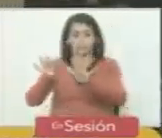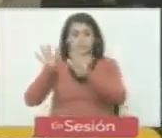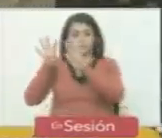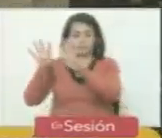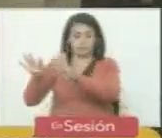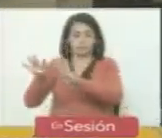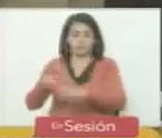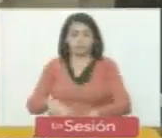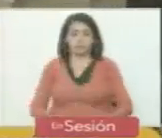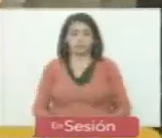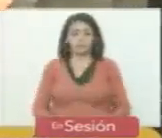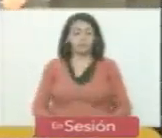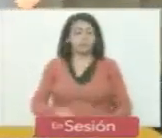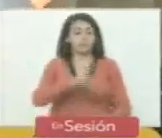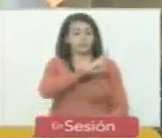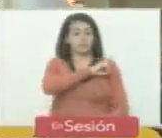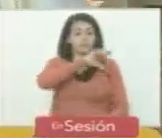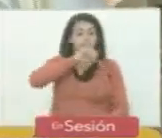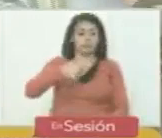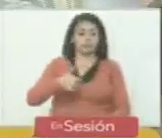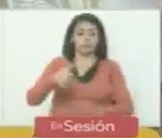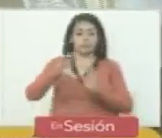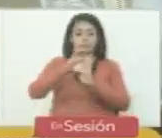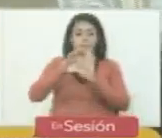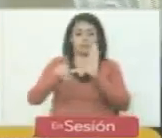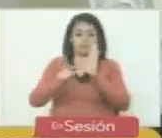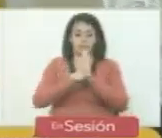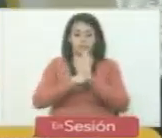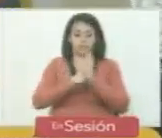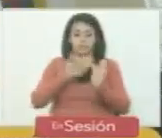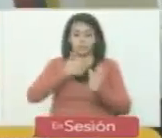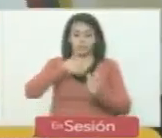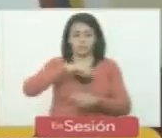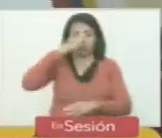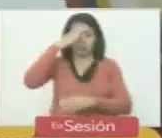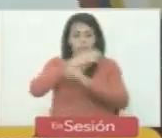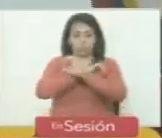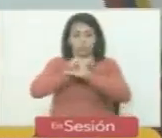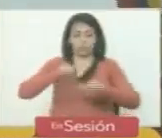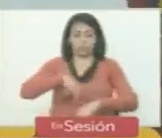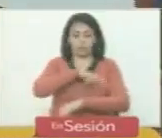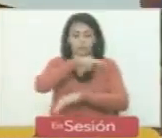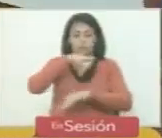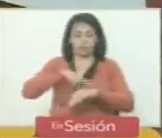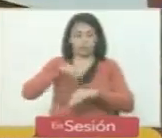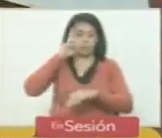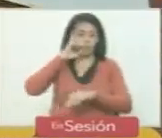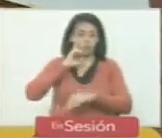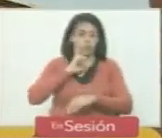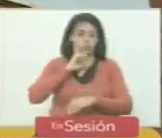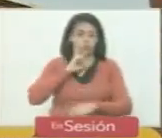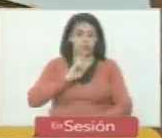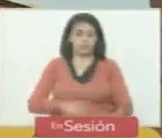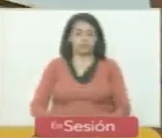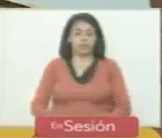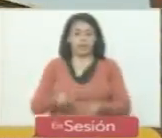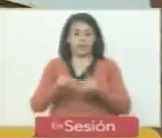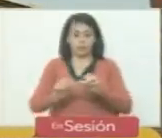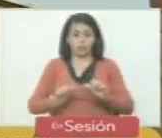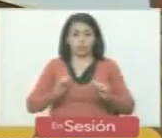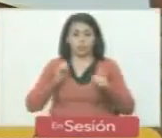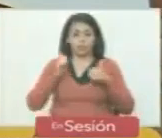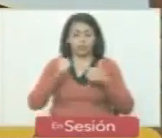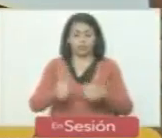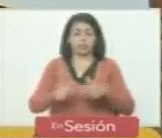1999 el rango constitucional a nuestra Guardia Nacional Bolivariana. Allí nace